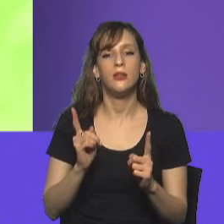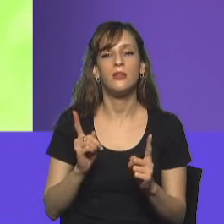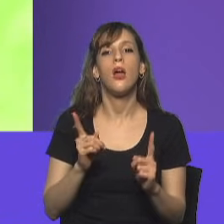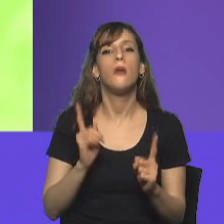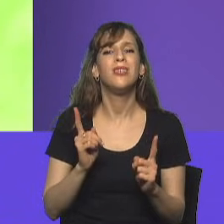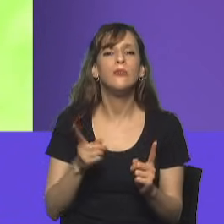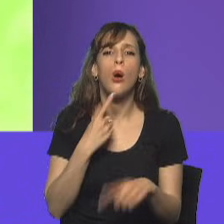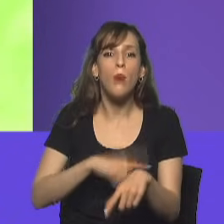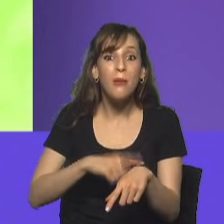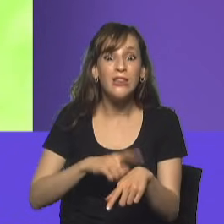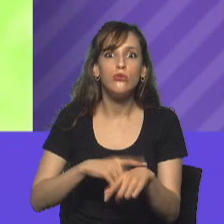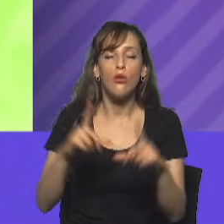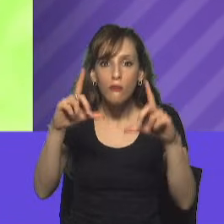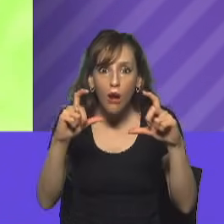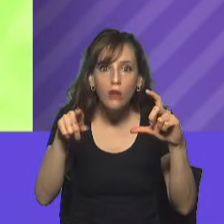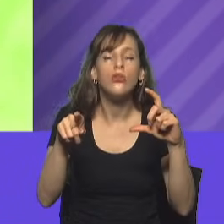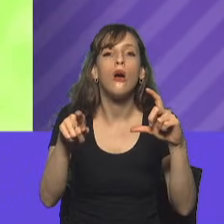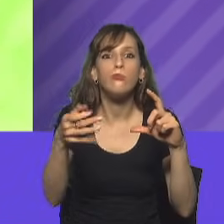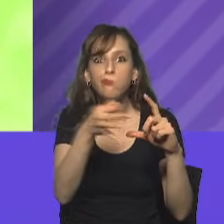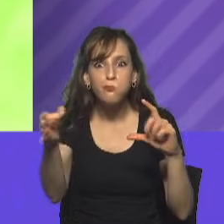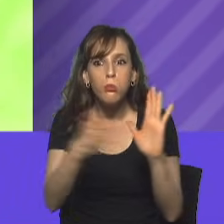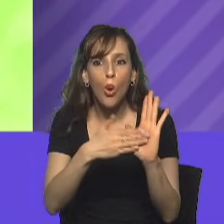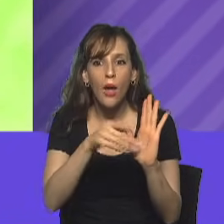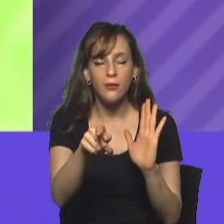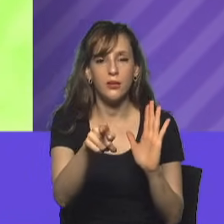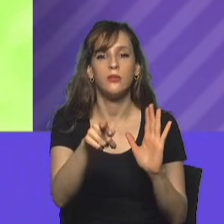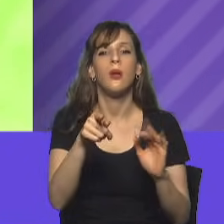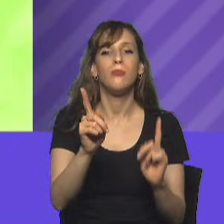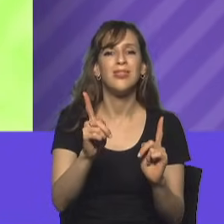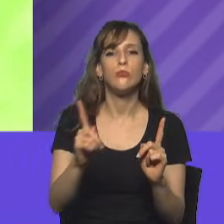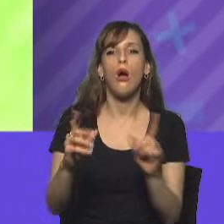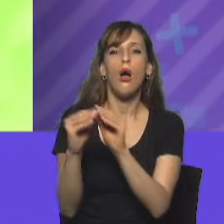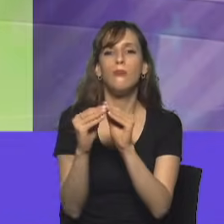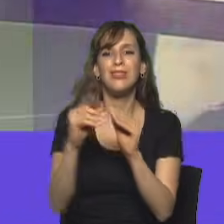el momento en que sucedía esto con el expresidente y el colega de C5N y su micrófono.